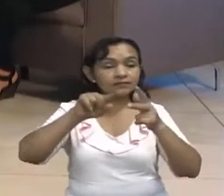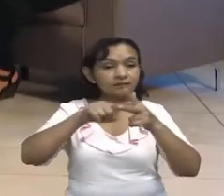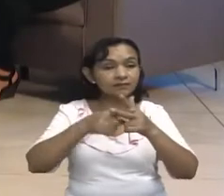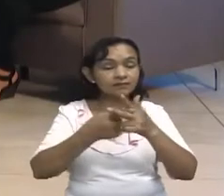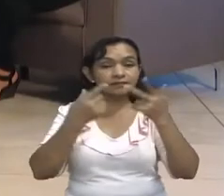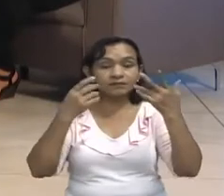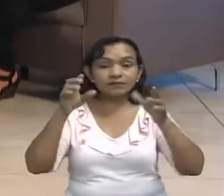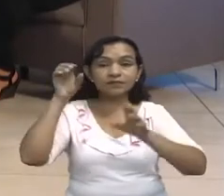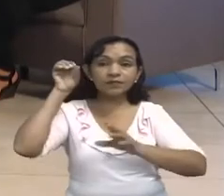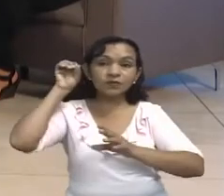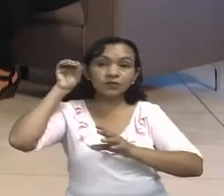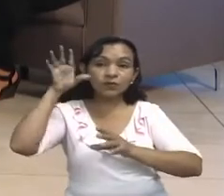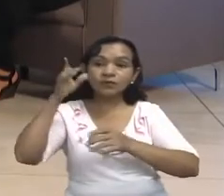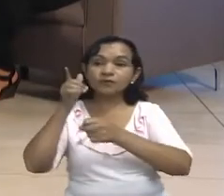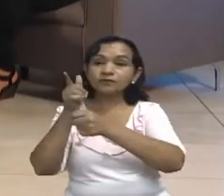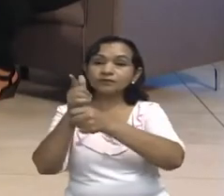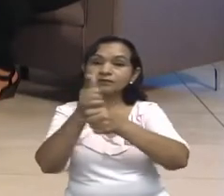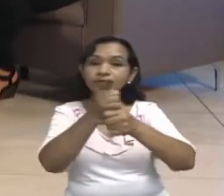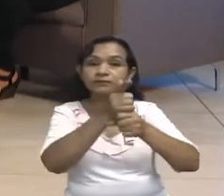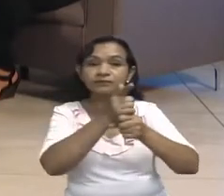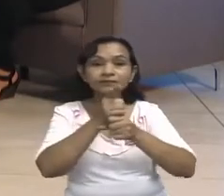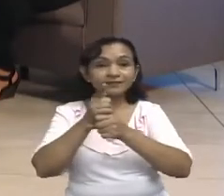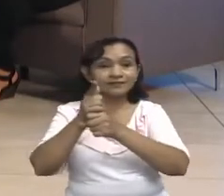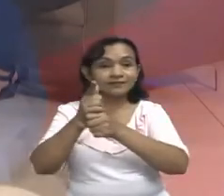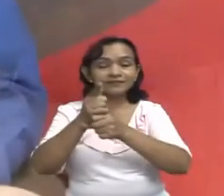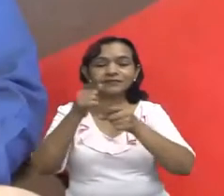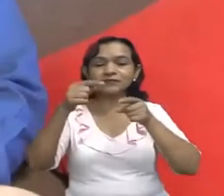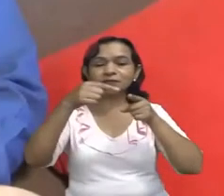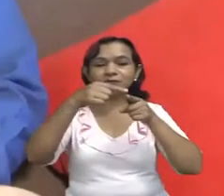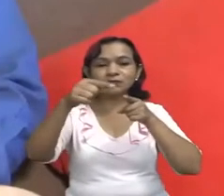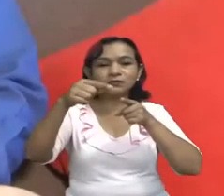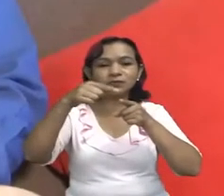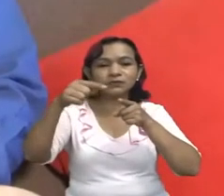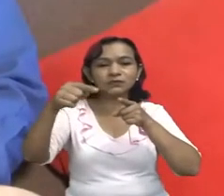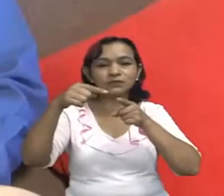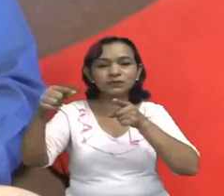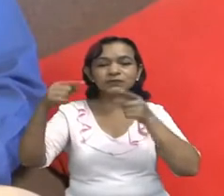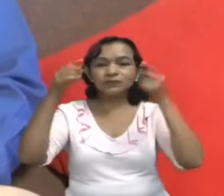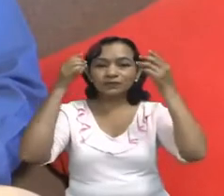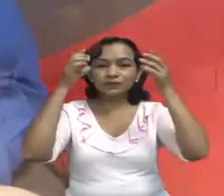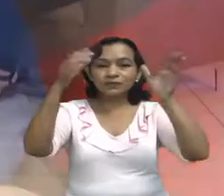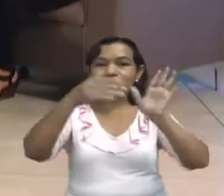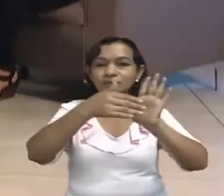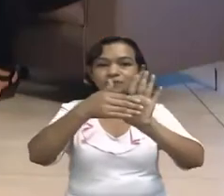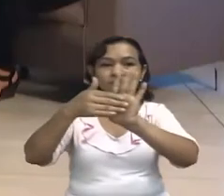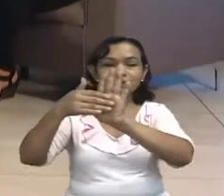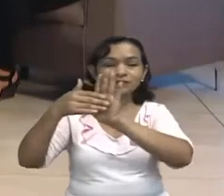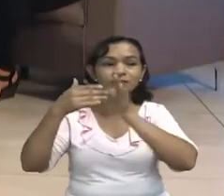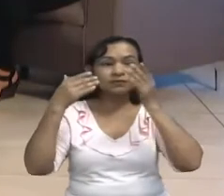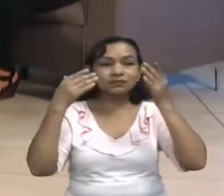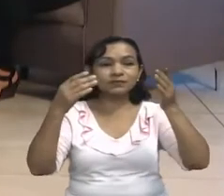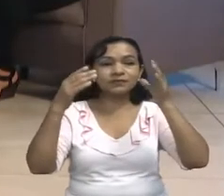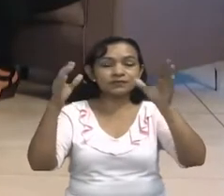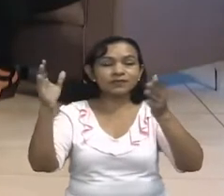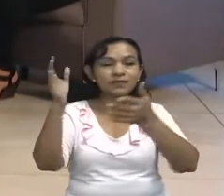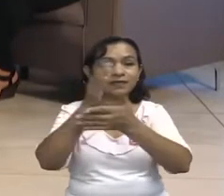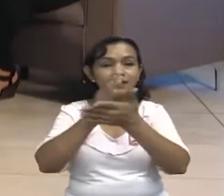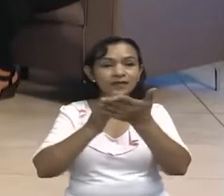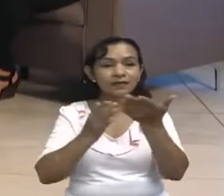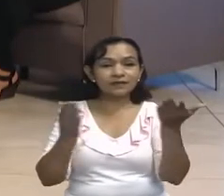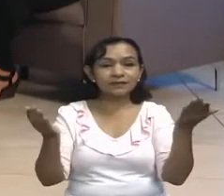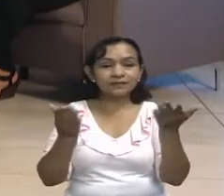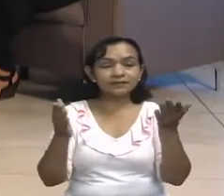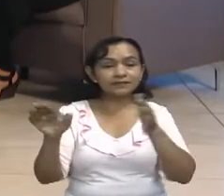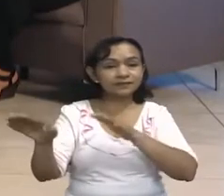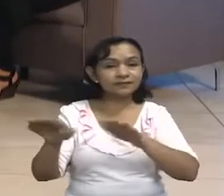reportajes turísticos, íbamos a conocer los municipios y a mostrar su cultura, a mostrar muchas cosas que a veces